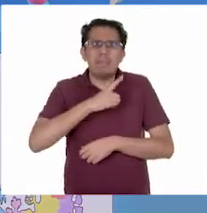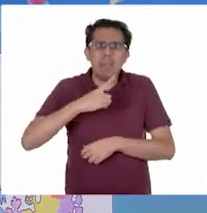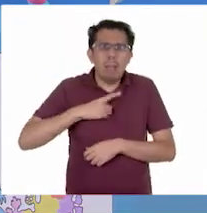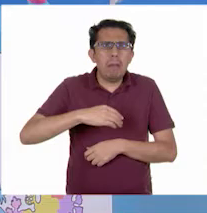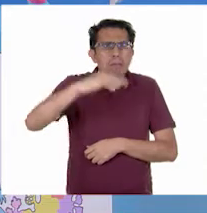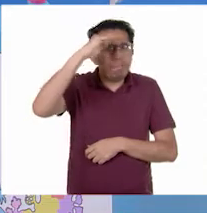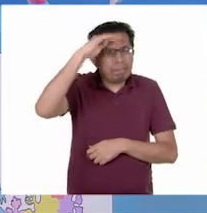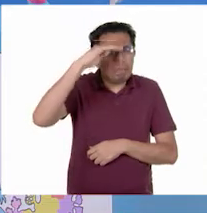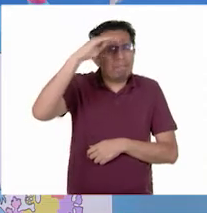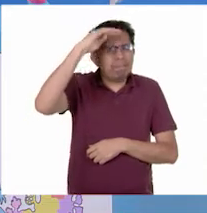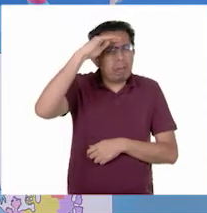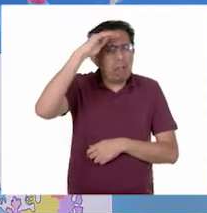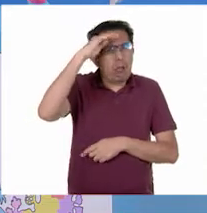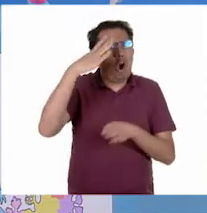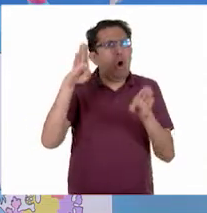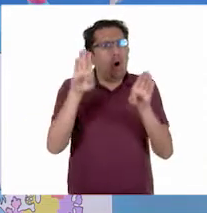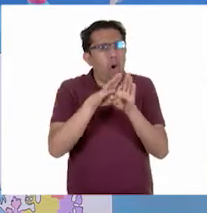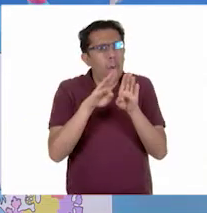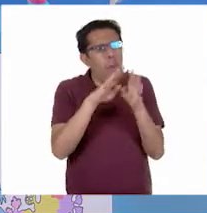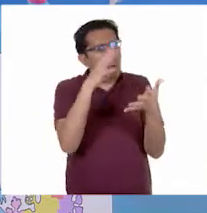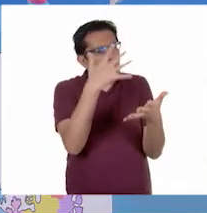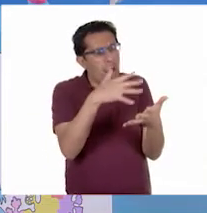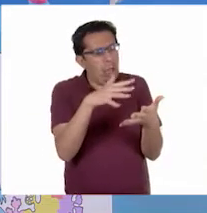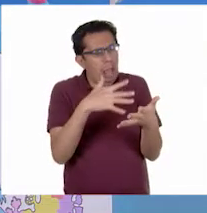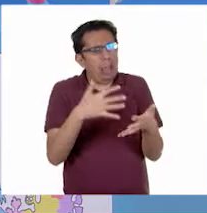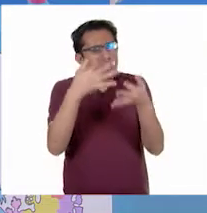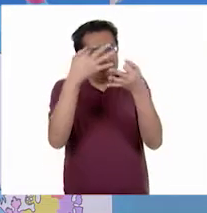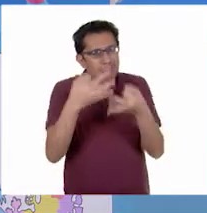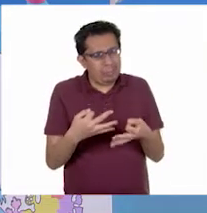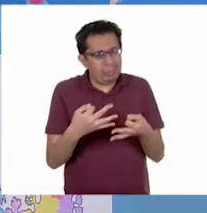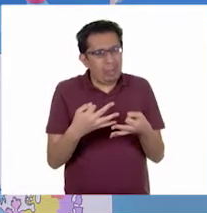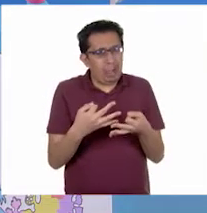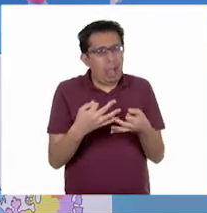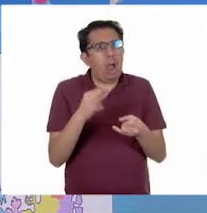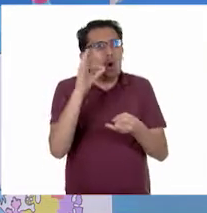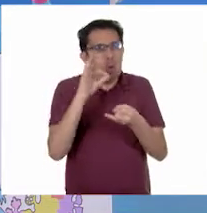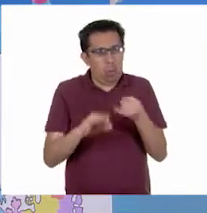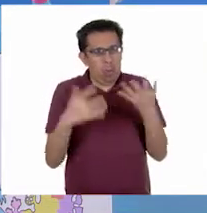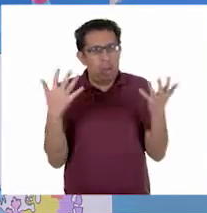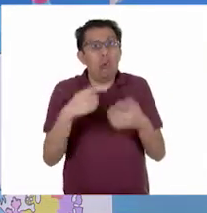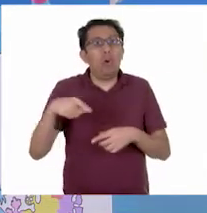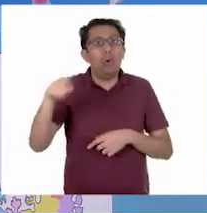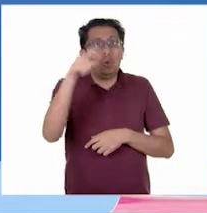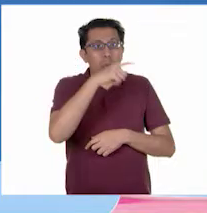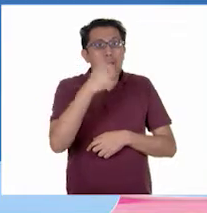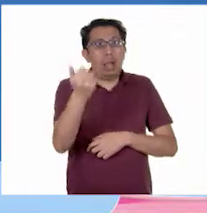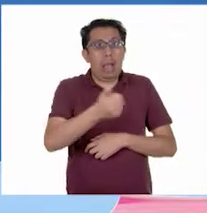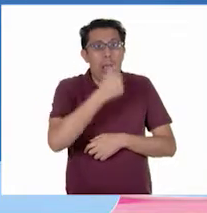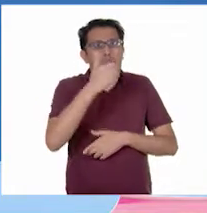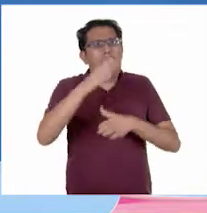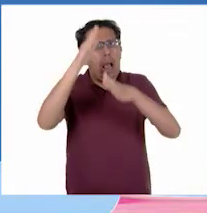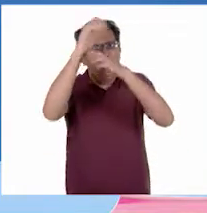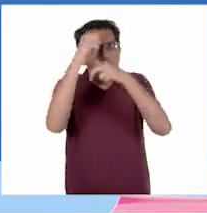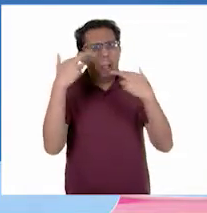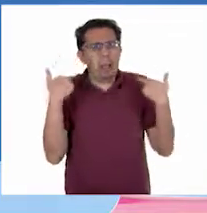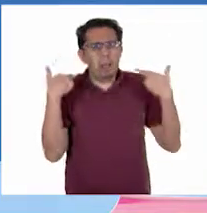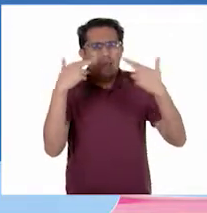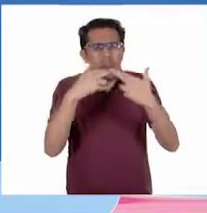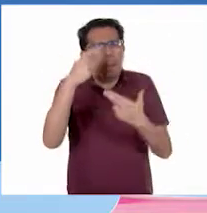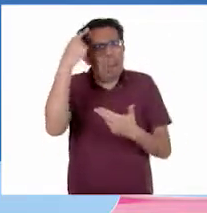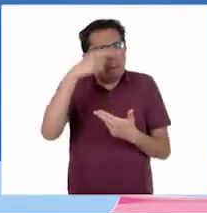canales para hacer una lectura que vamos a realizar al final? Lleguen a acuerdos con su profesor sobre la manera de realizar esta